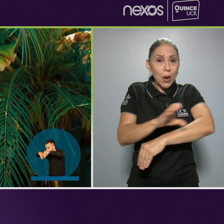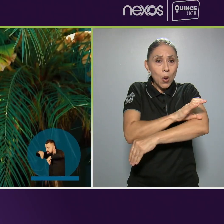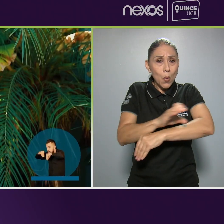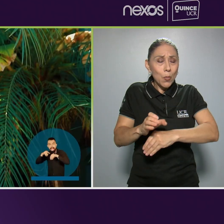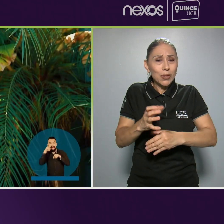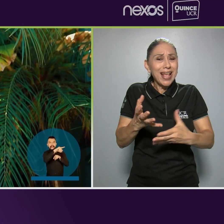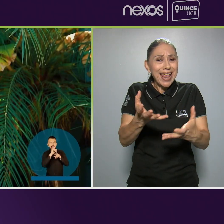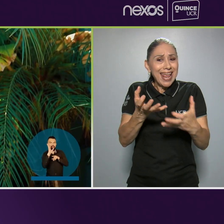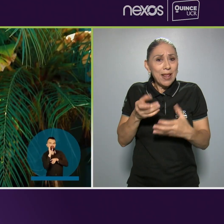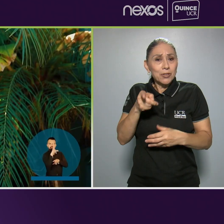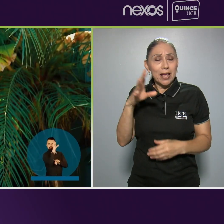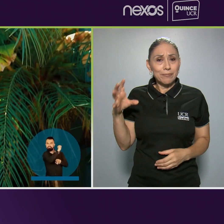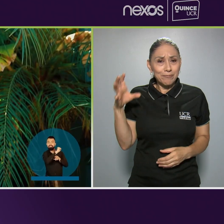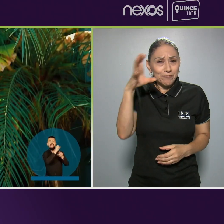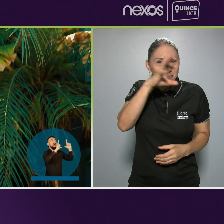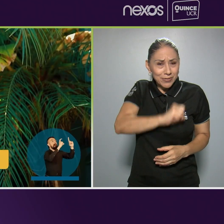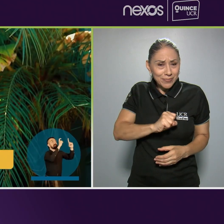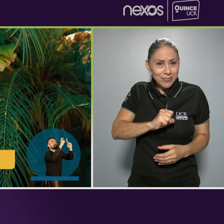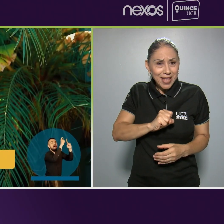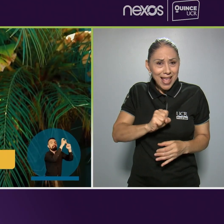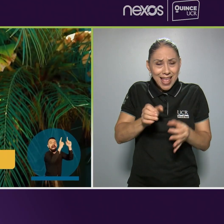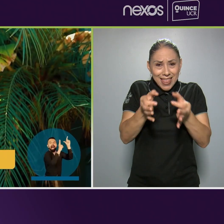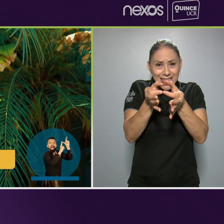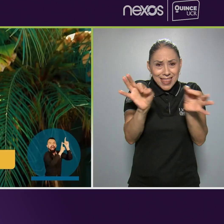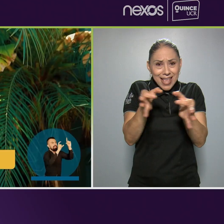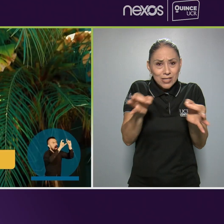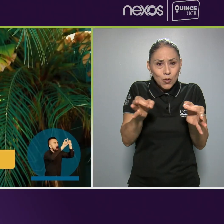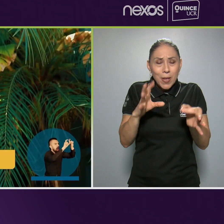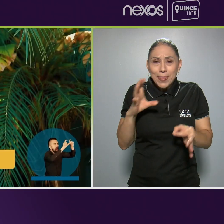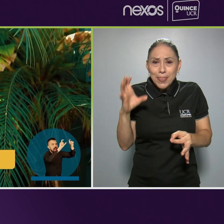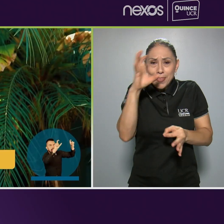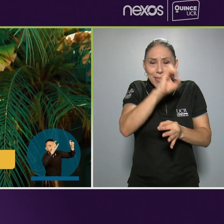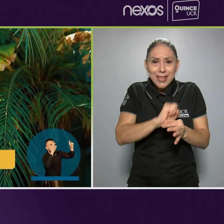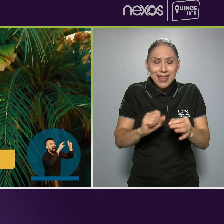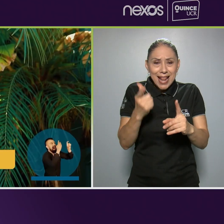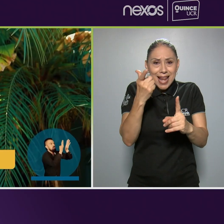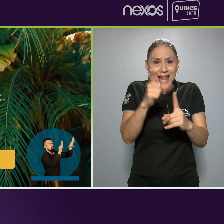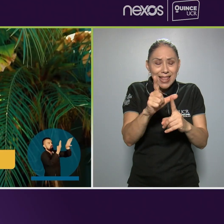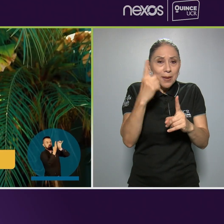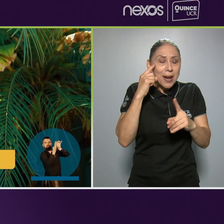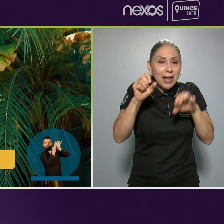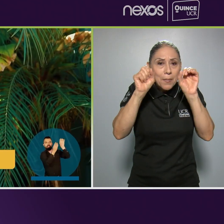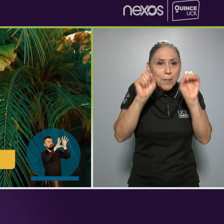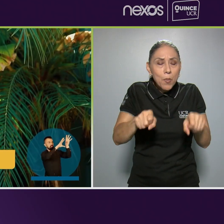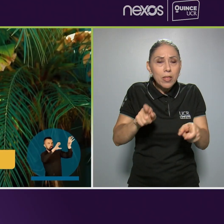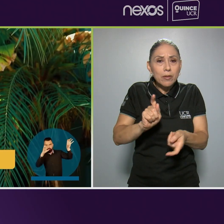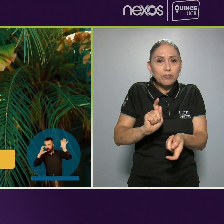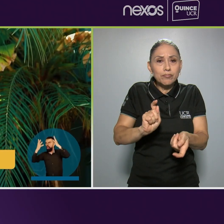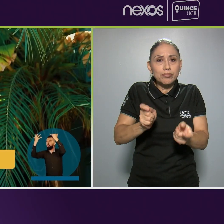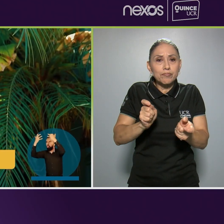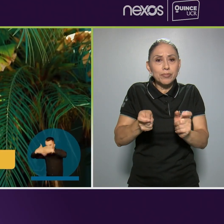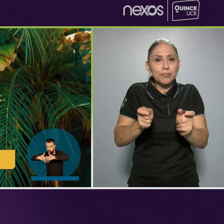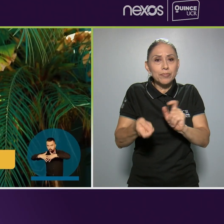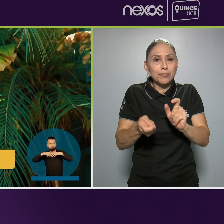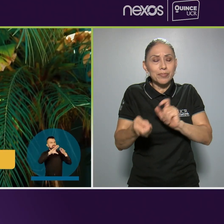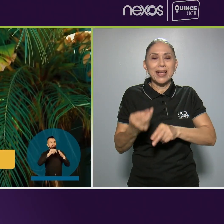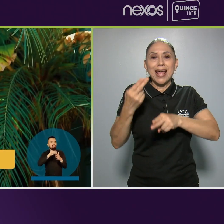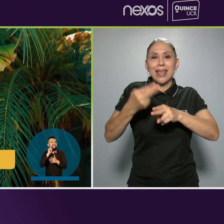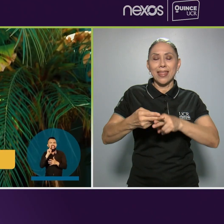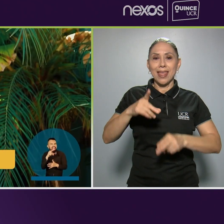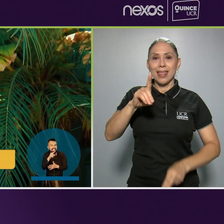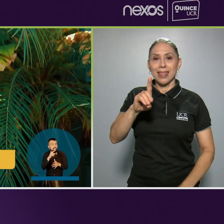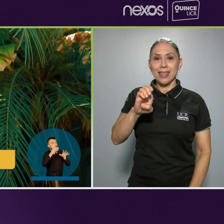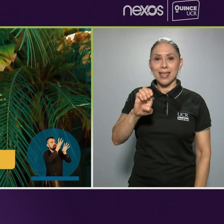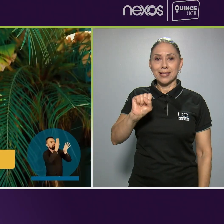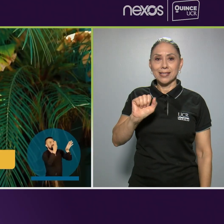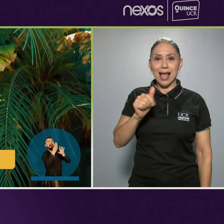detecte el texto o la letra que compone la palabra para que él haga un proceso de desagregación. ¿Qué es la parte de desagregación? Que él